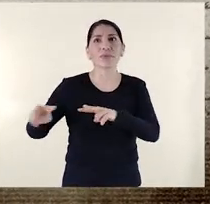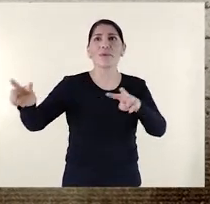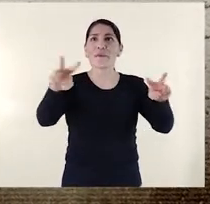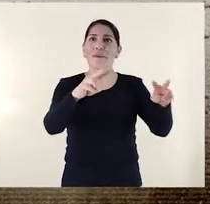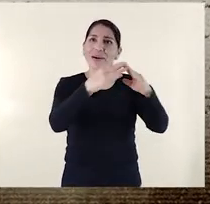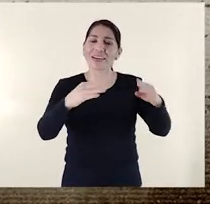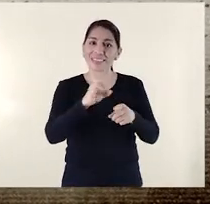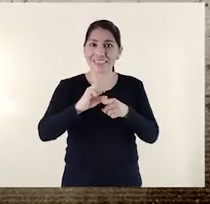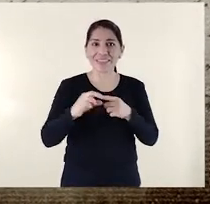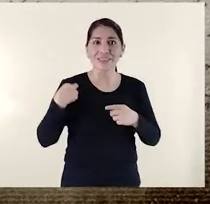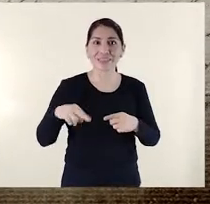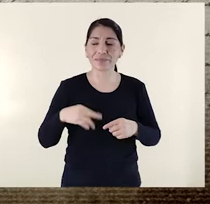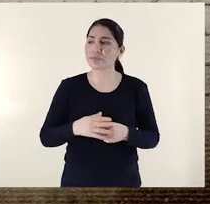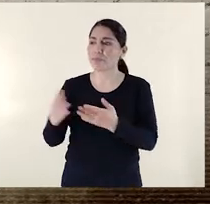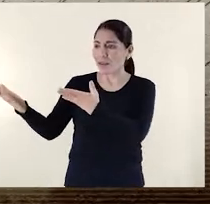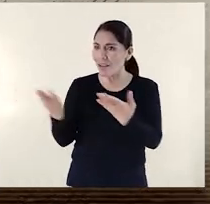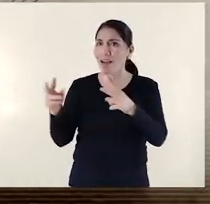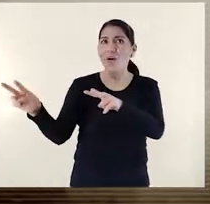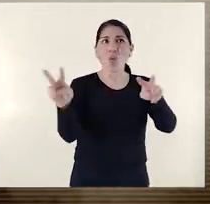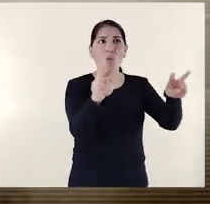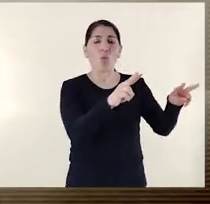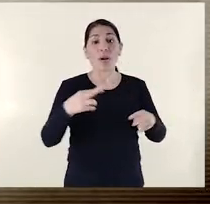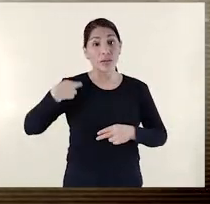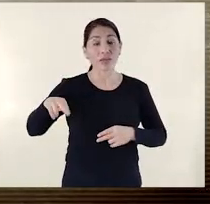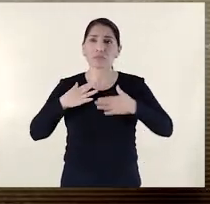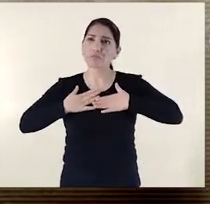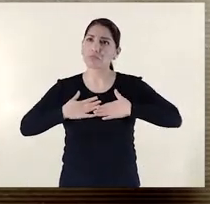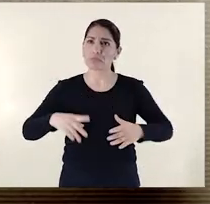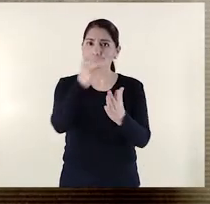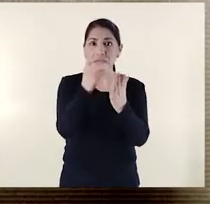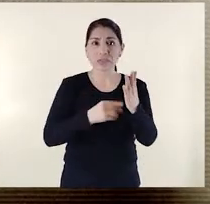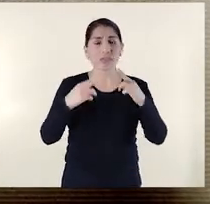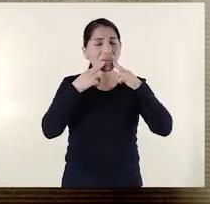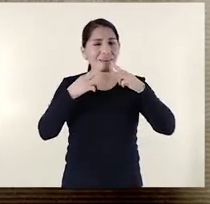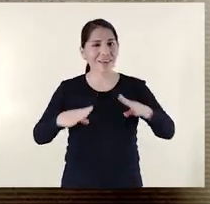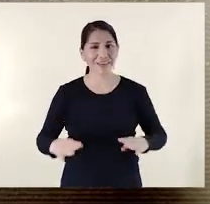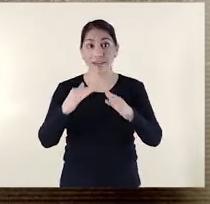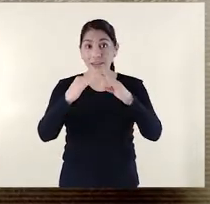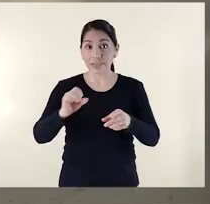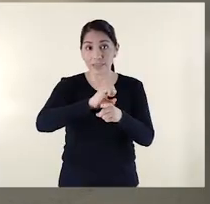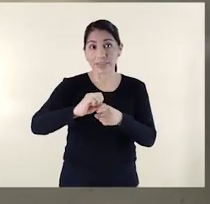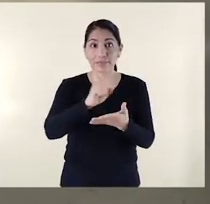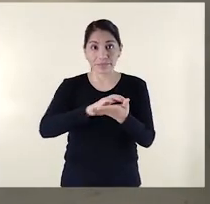Santa Rosa, un patrimonio que invita a la contemplación y a la serenidad religiosa en su sobrio